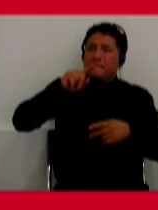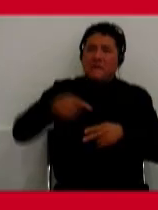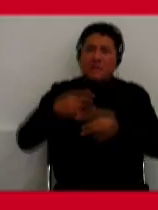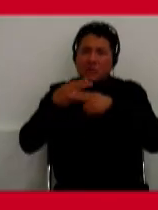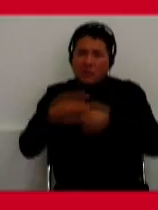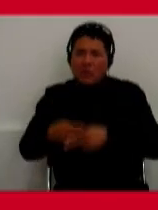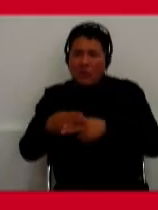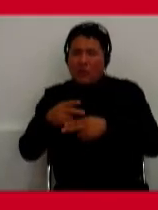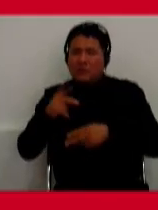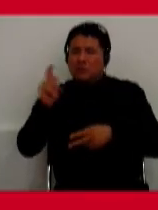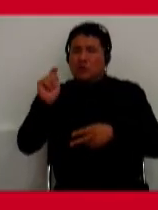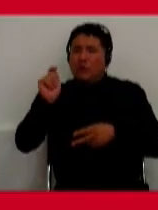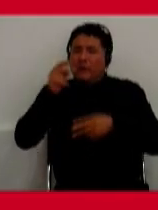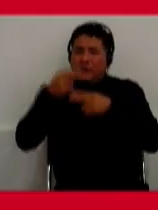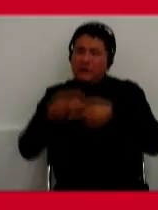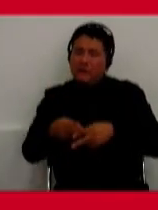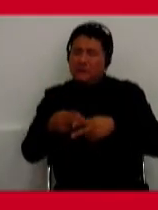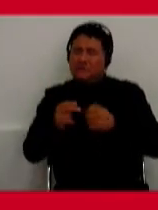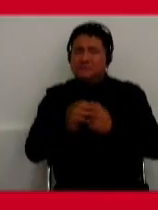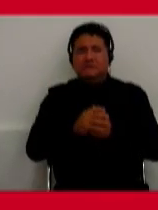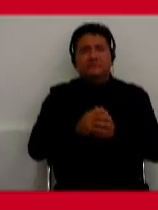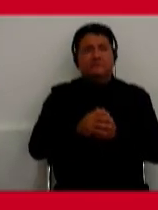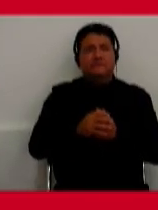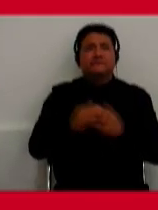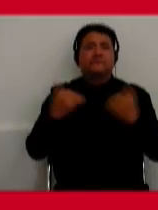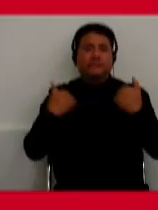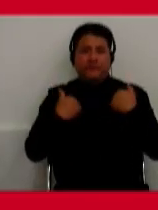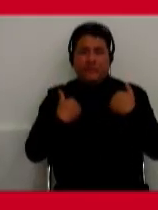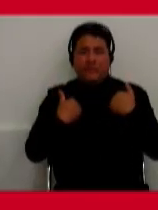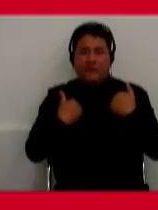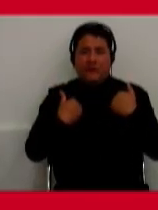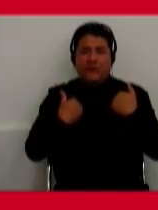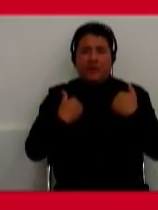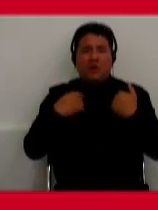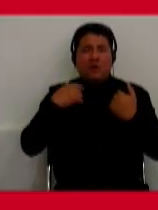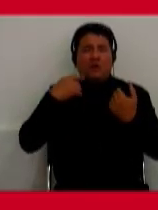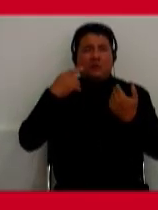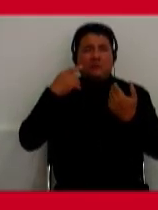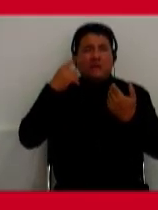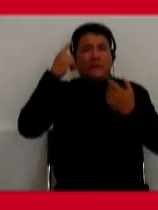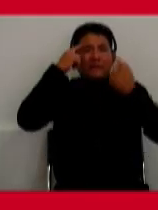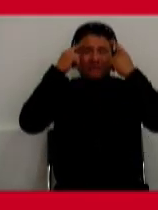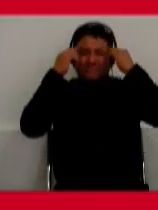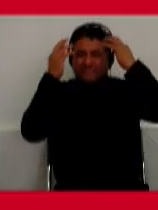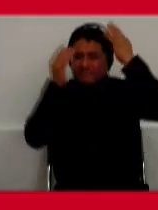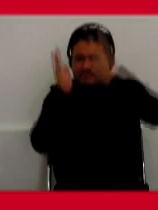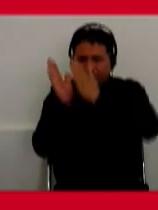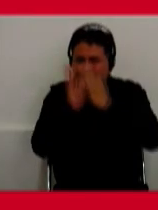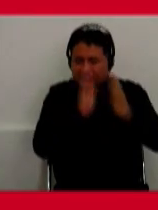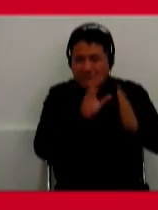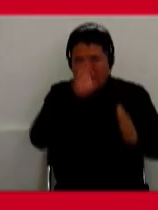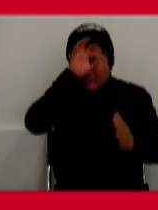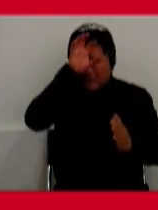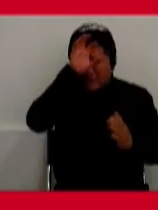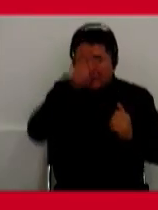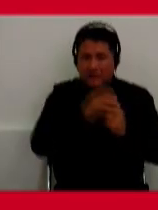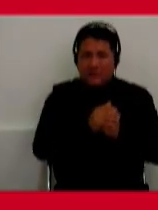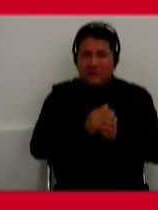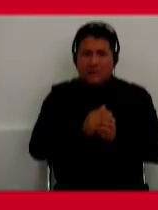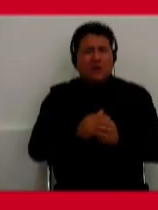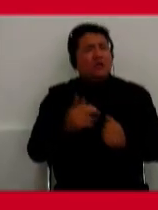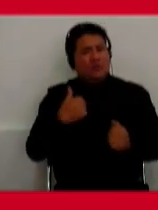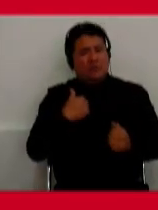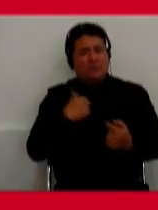diagrama de flujos de procesos, ¿no? Tenemos nuestra lógica de minado, como les repetí anteriormente, y vuelvo a ser incisivo en esta parte,